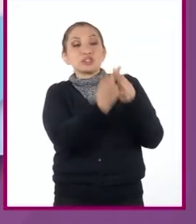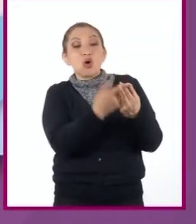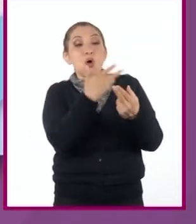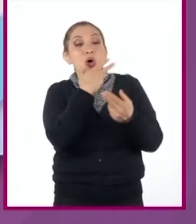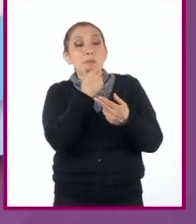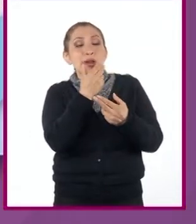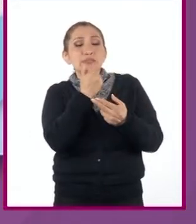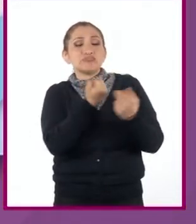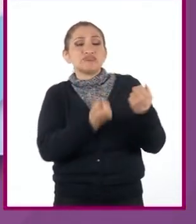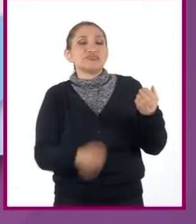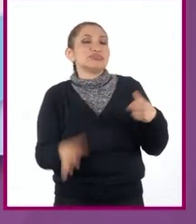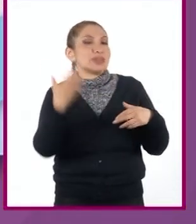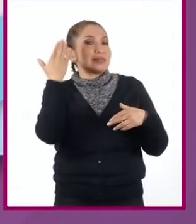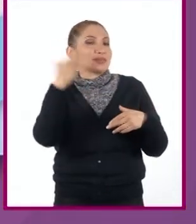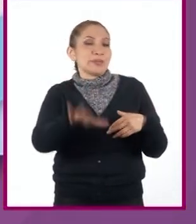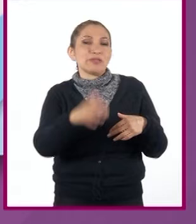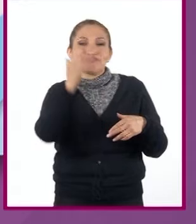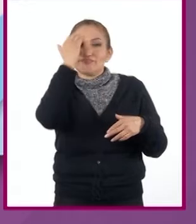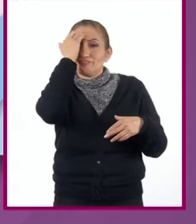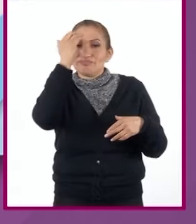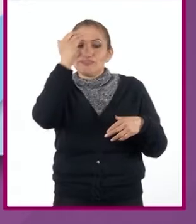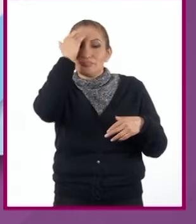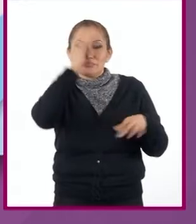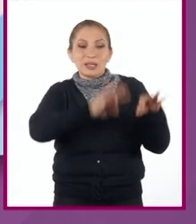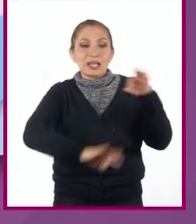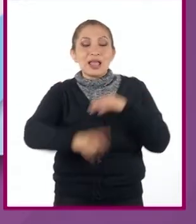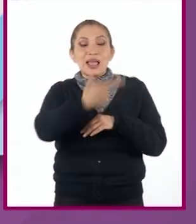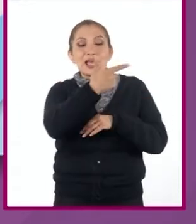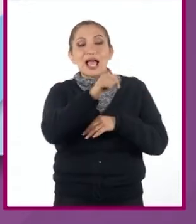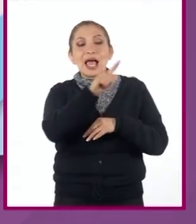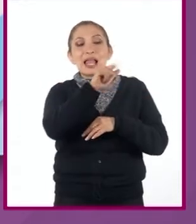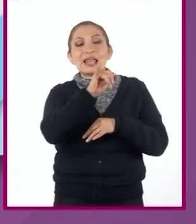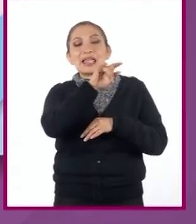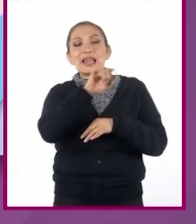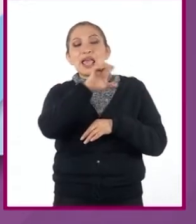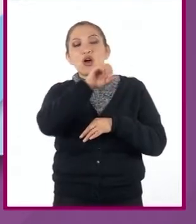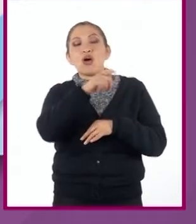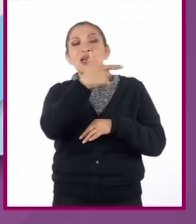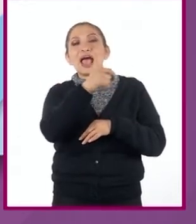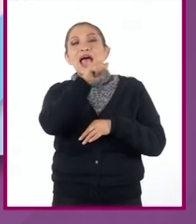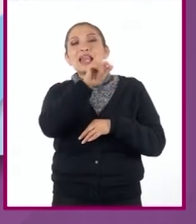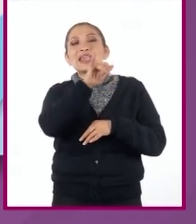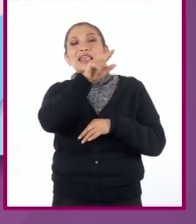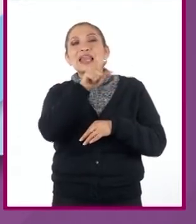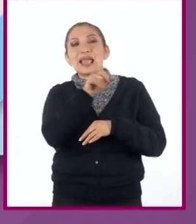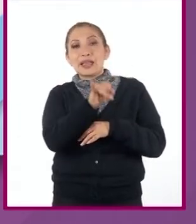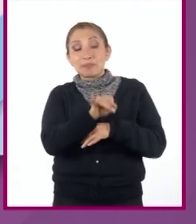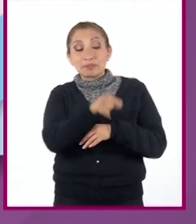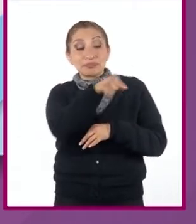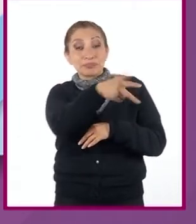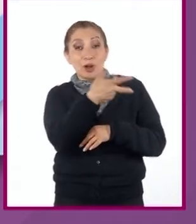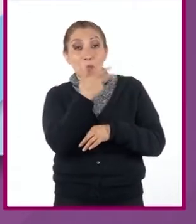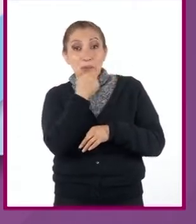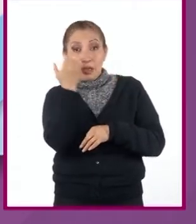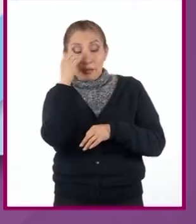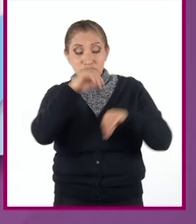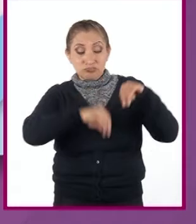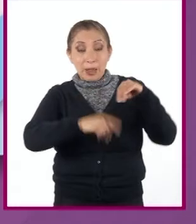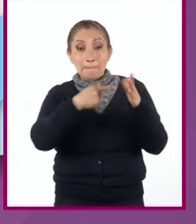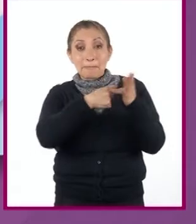uno de los personajes más importantes en la física llamado Galileo Galilei. Galileo construyó